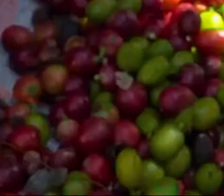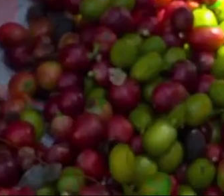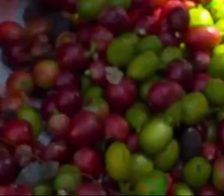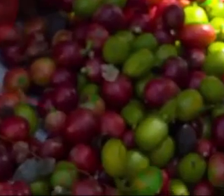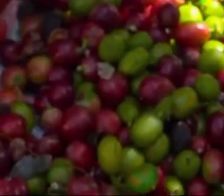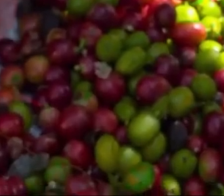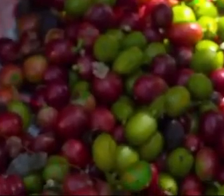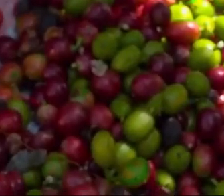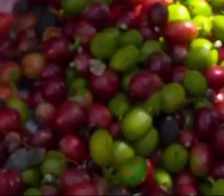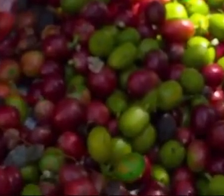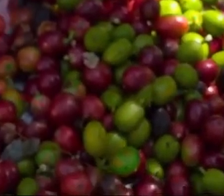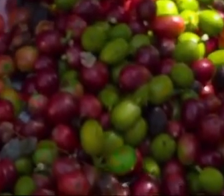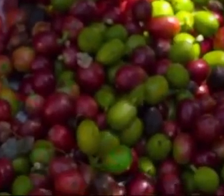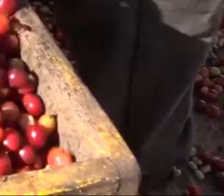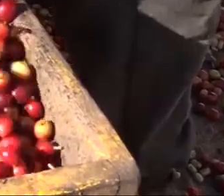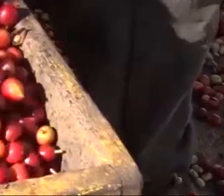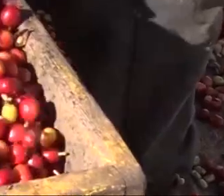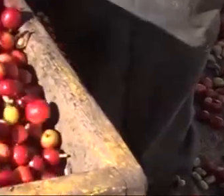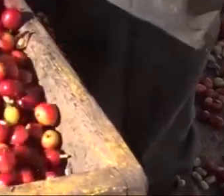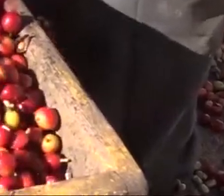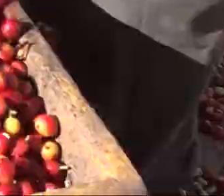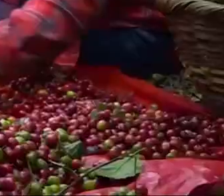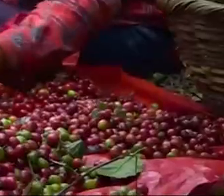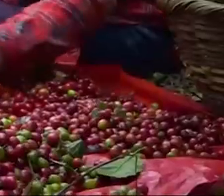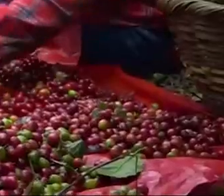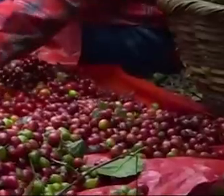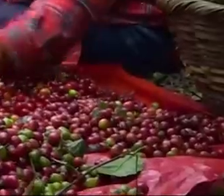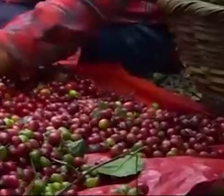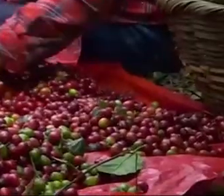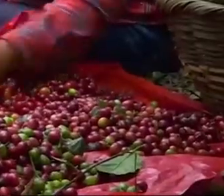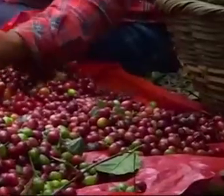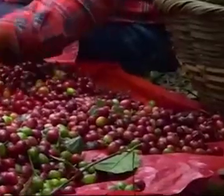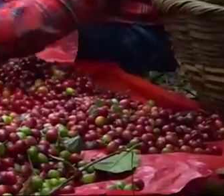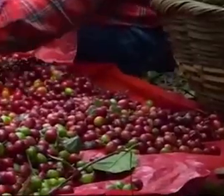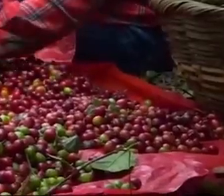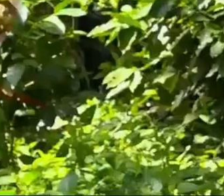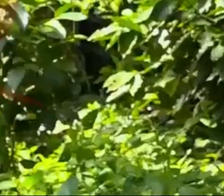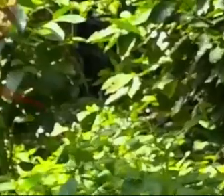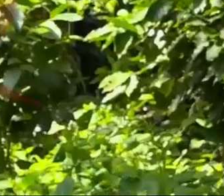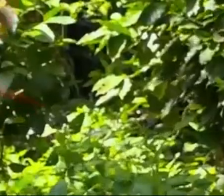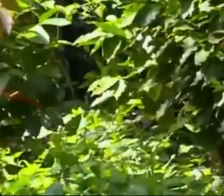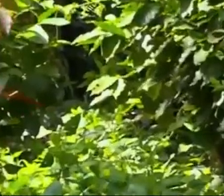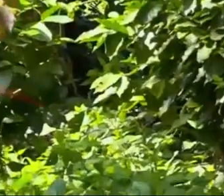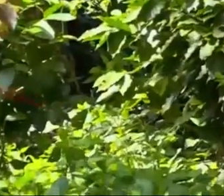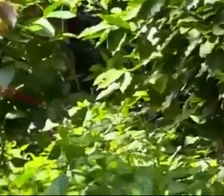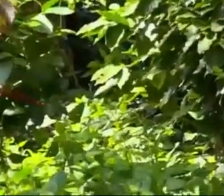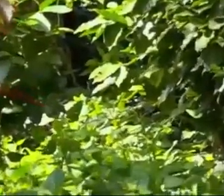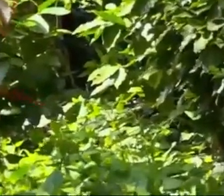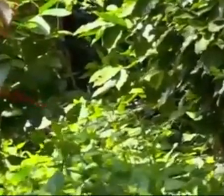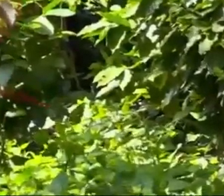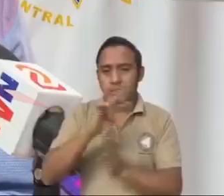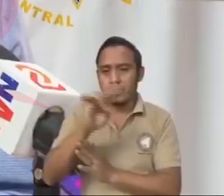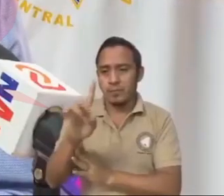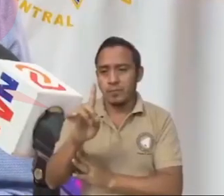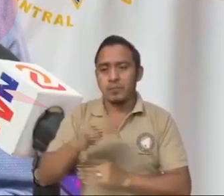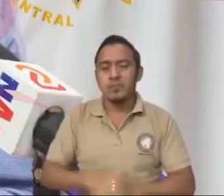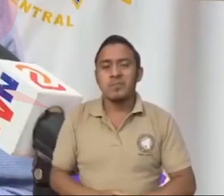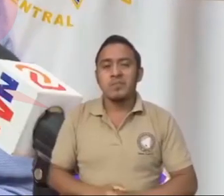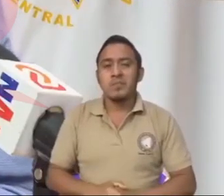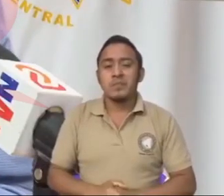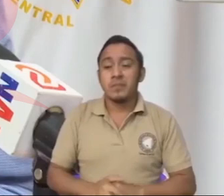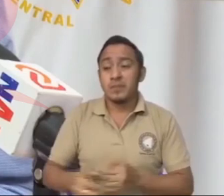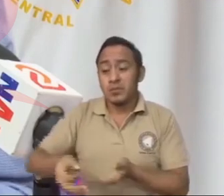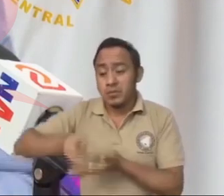129 millones de dólares en estos dos meses principales. Pueden recordar que en 2021 el café